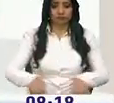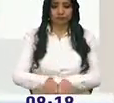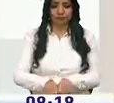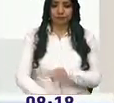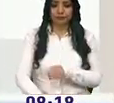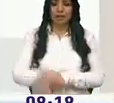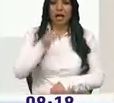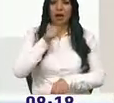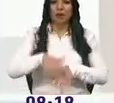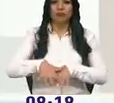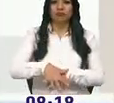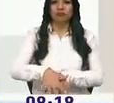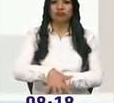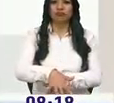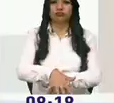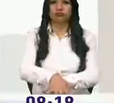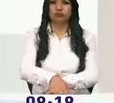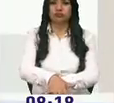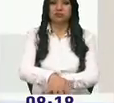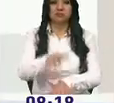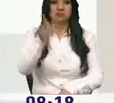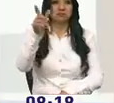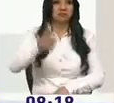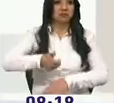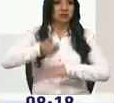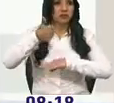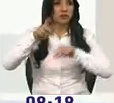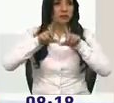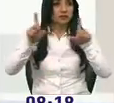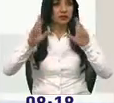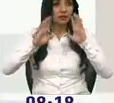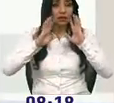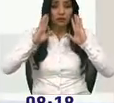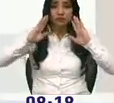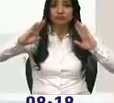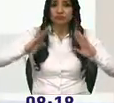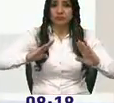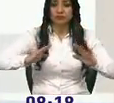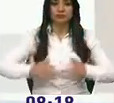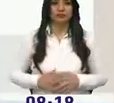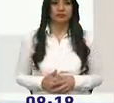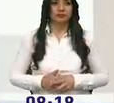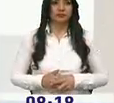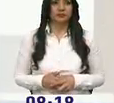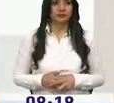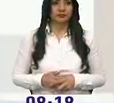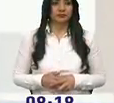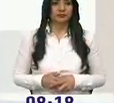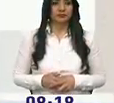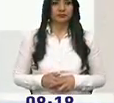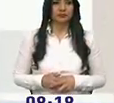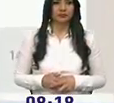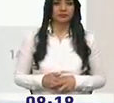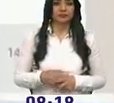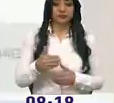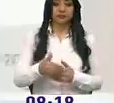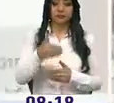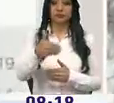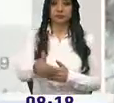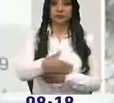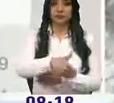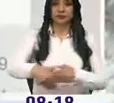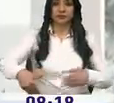se desperdicia a montones. No existe preocupación por la empresa agua potable, Pedro Capiro y Serapio Jaraperavi, al frente de la cancha de